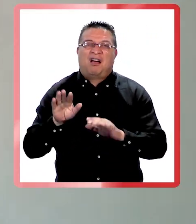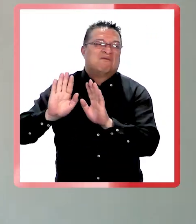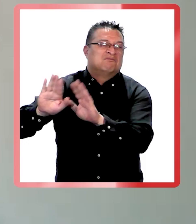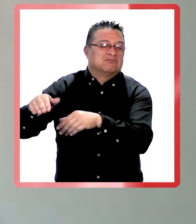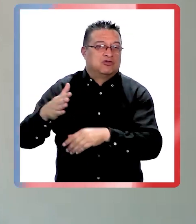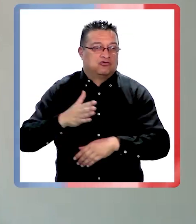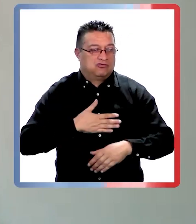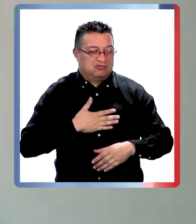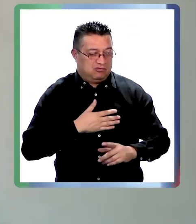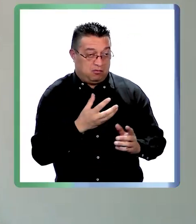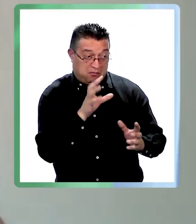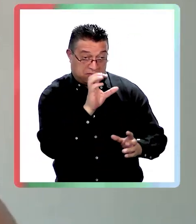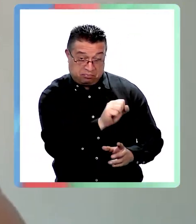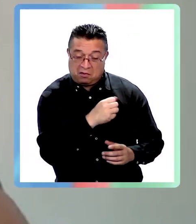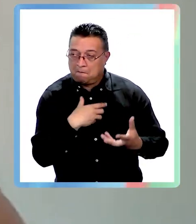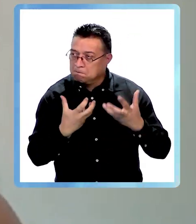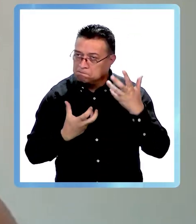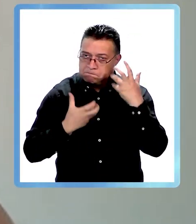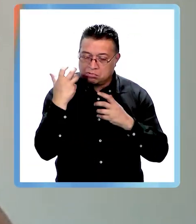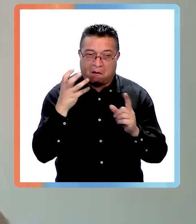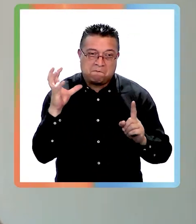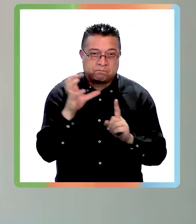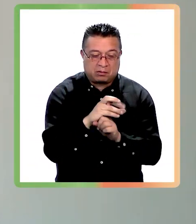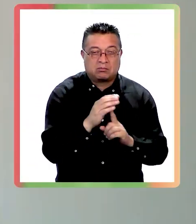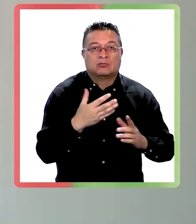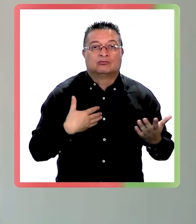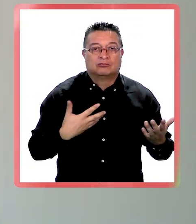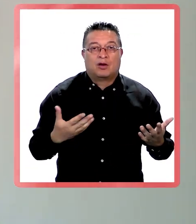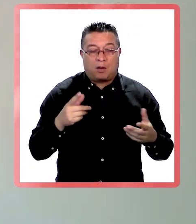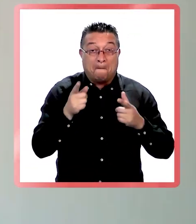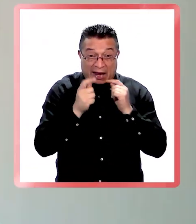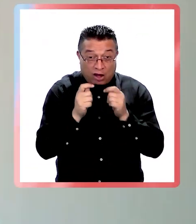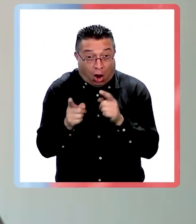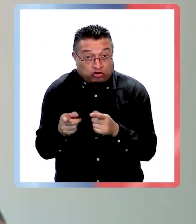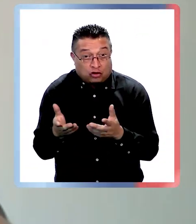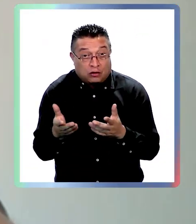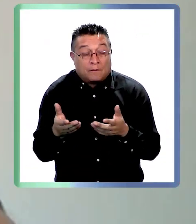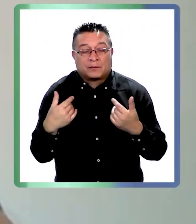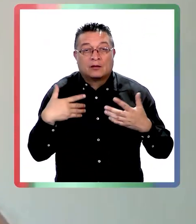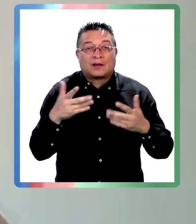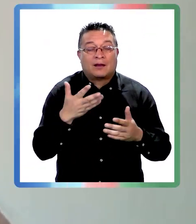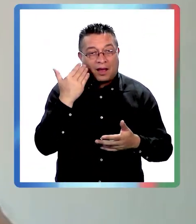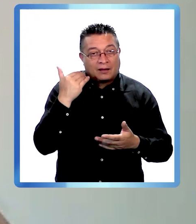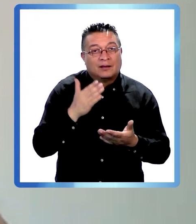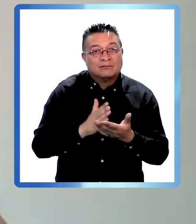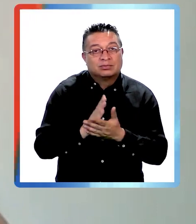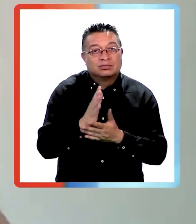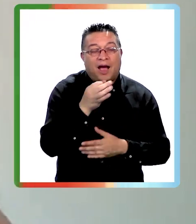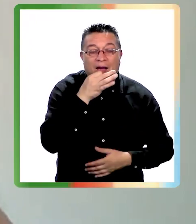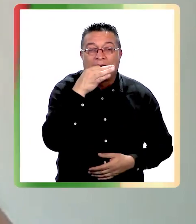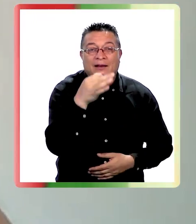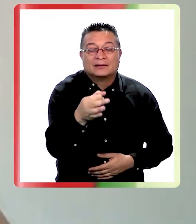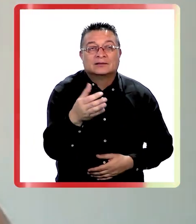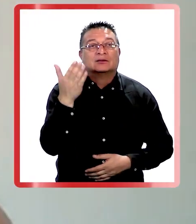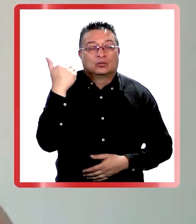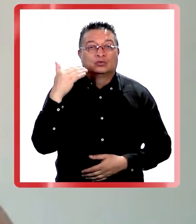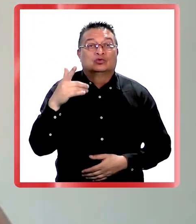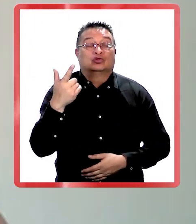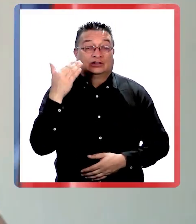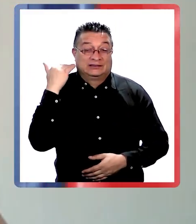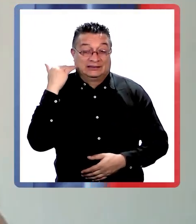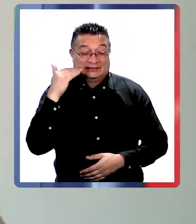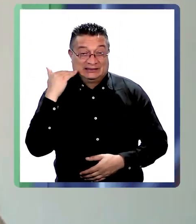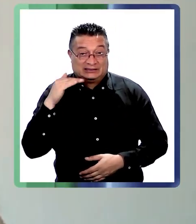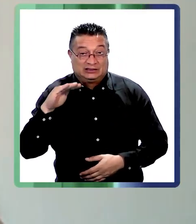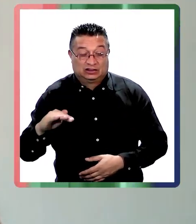tomar la justicia por las propias manos, que es muy riesgoso, ¿no es cierto? Nosotros, por ejemplo, partimos la columna con el caso de